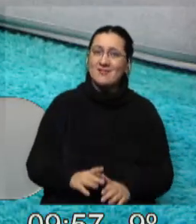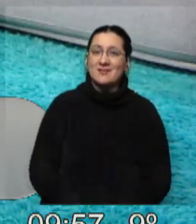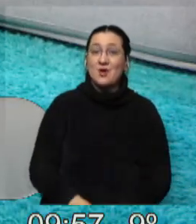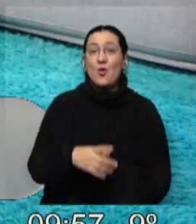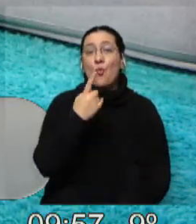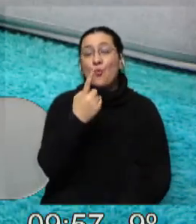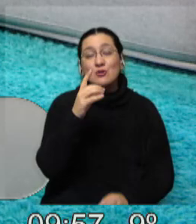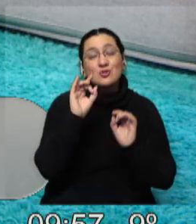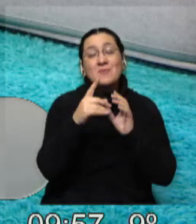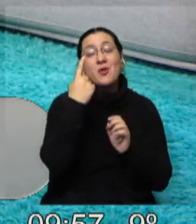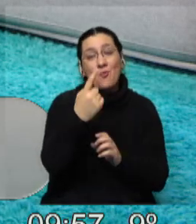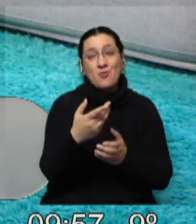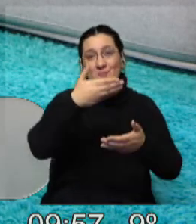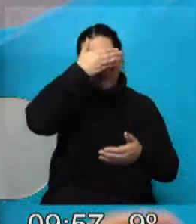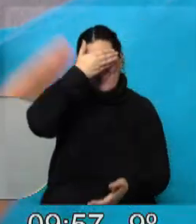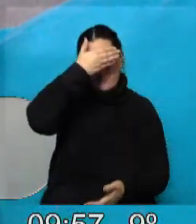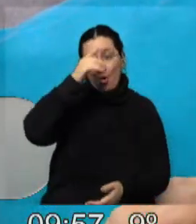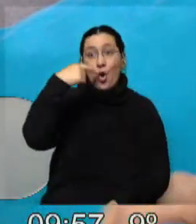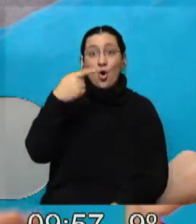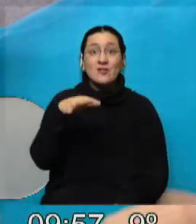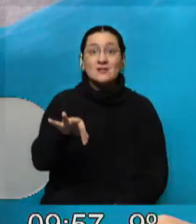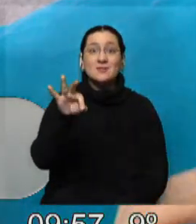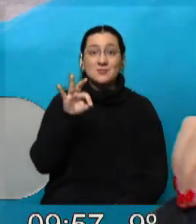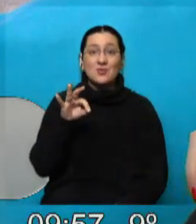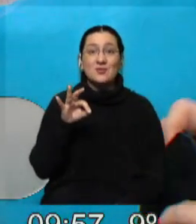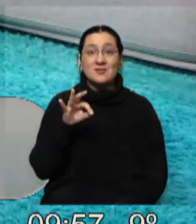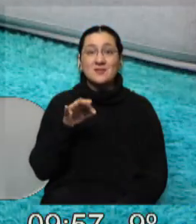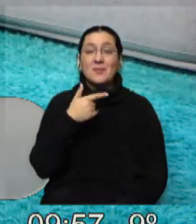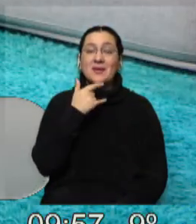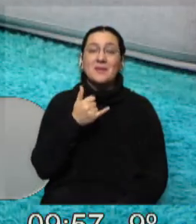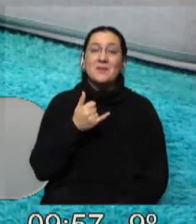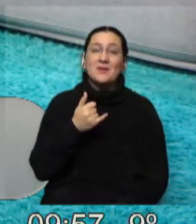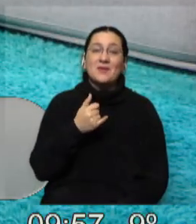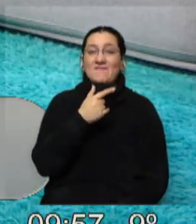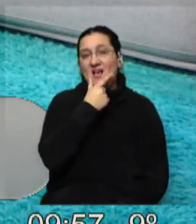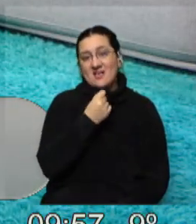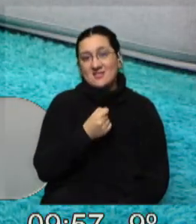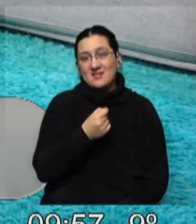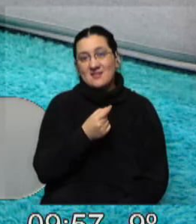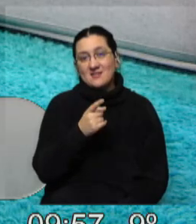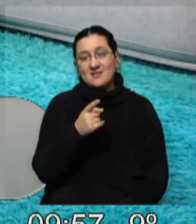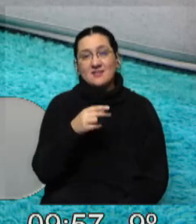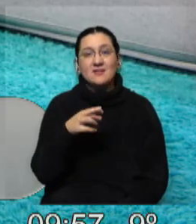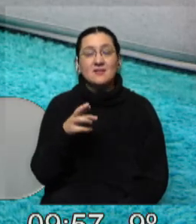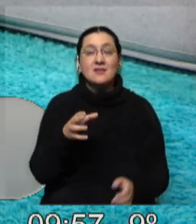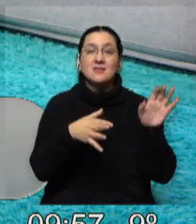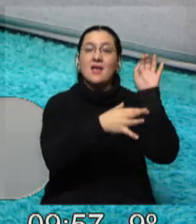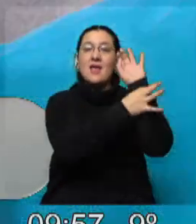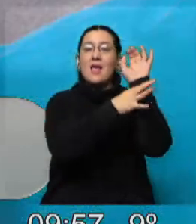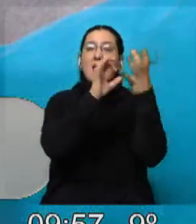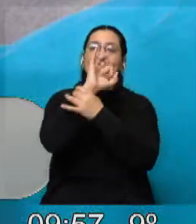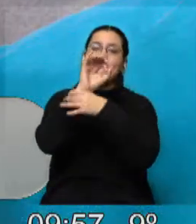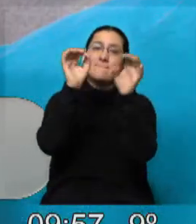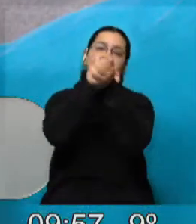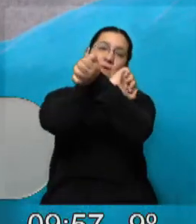los uno se pone esto, ¿no? Otra de las opciones que puede ser, por ejemplo, sencillo, es las esposas.